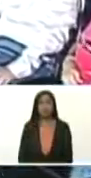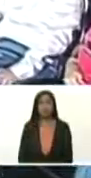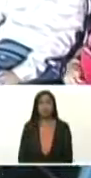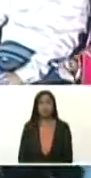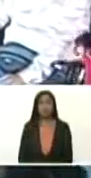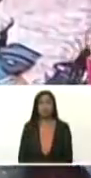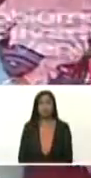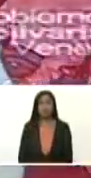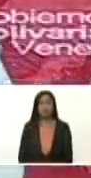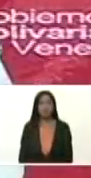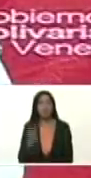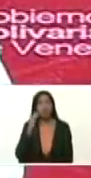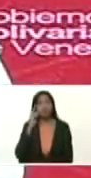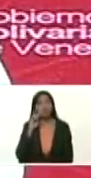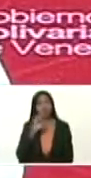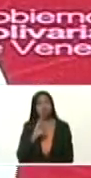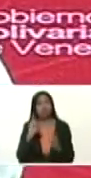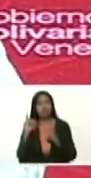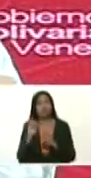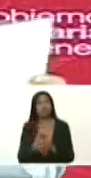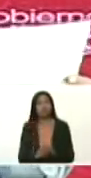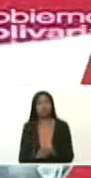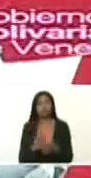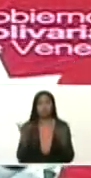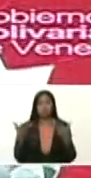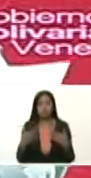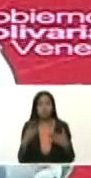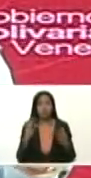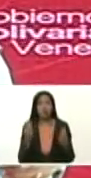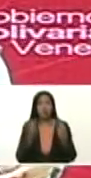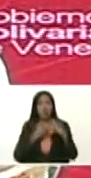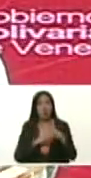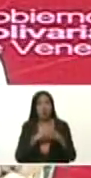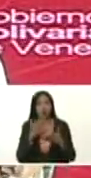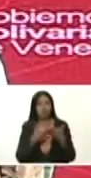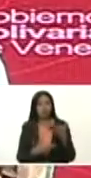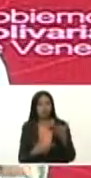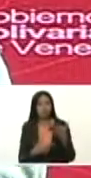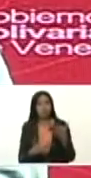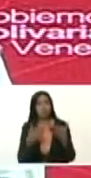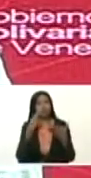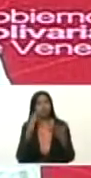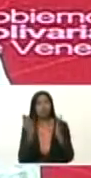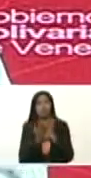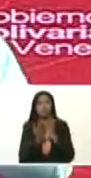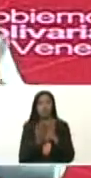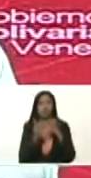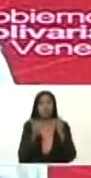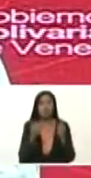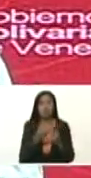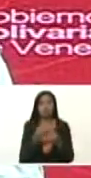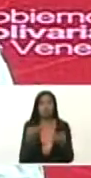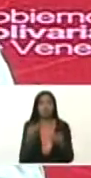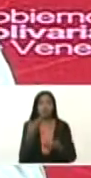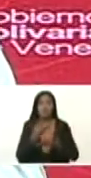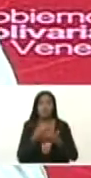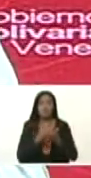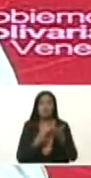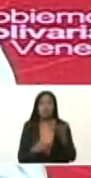Mariannis Granado, fíjate, Mariannis, tú traes las conclusiones. Yo me he estudiado bien el documento, pero yo hago una propuesta